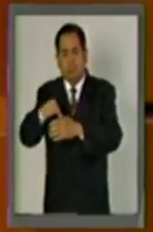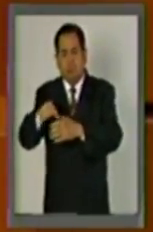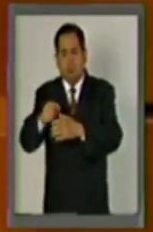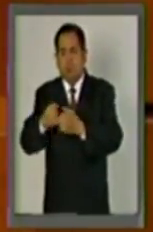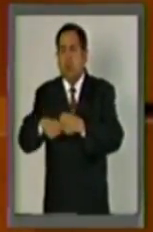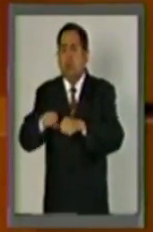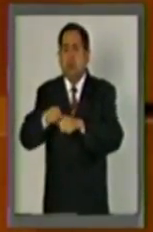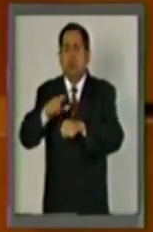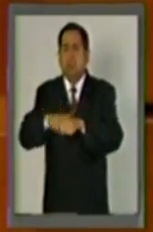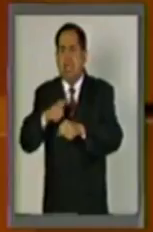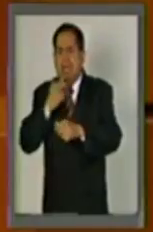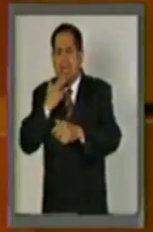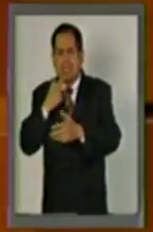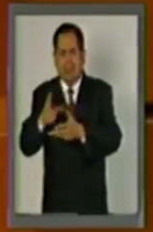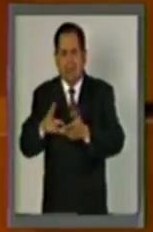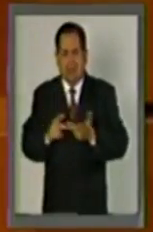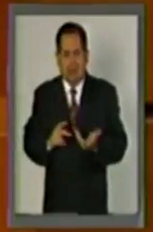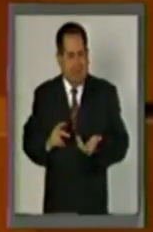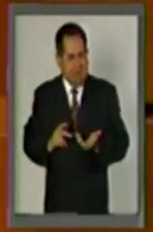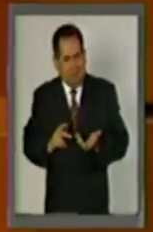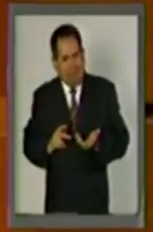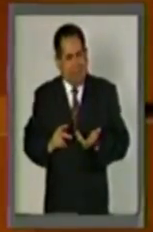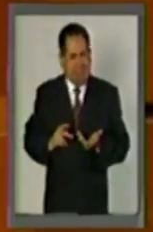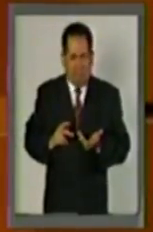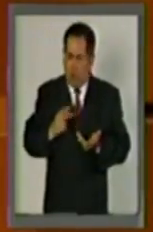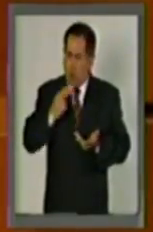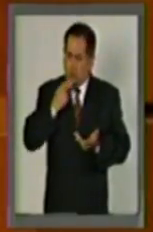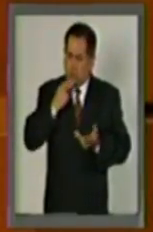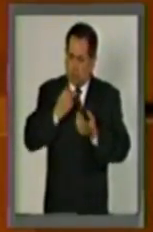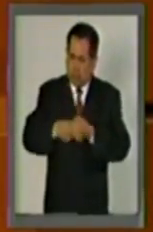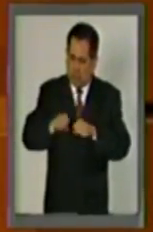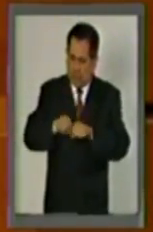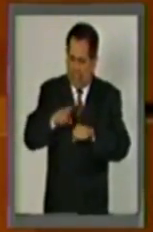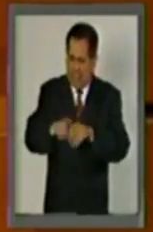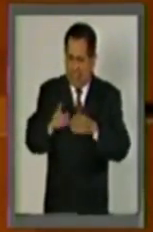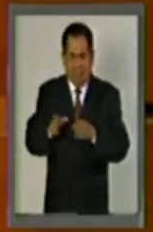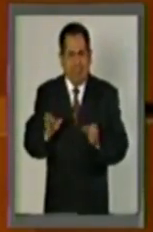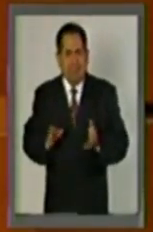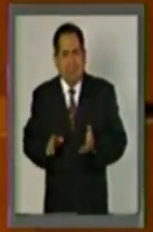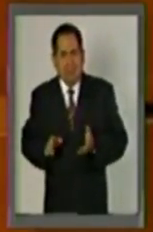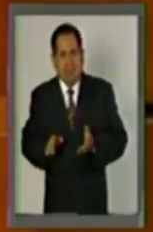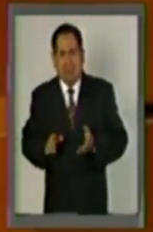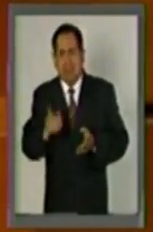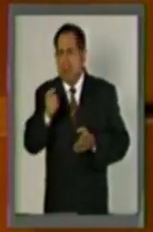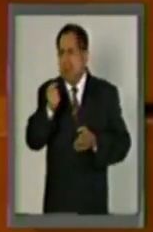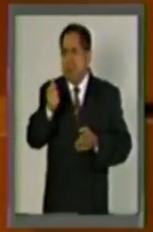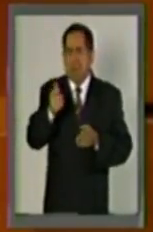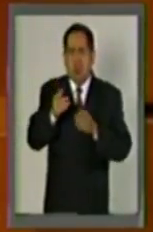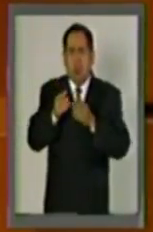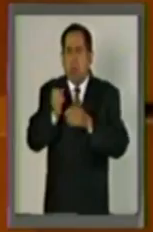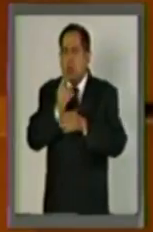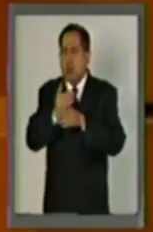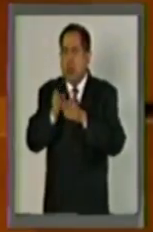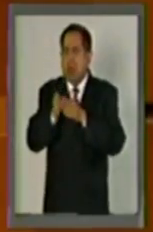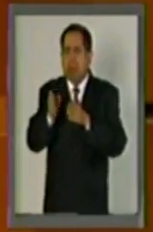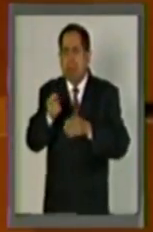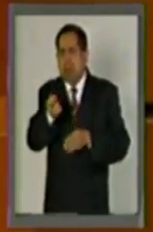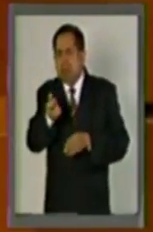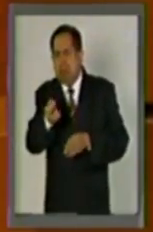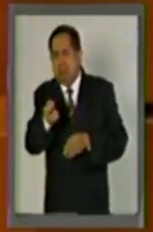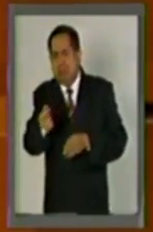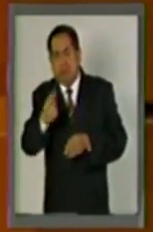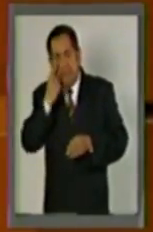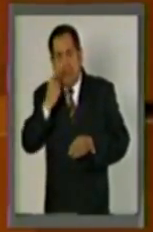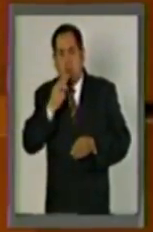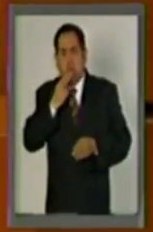social, donde ahí abren una oportunidad, una ventana muy chiquita para que se pueda hacer